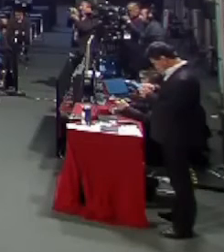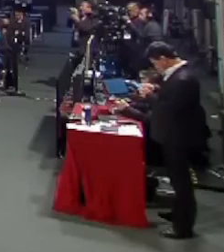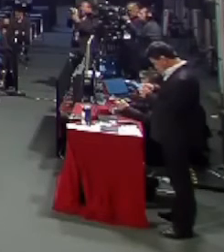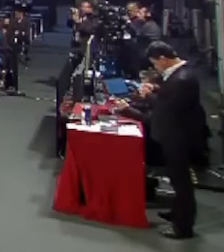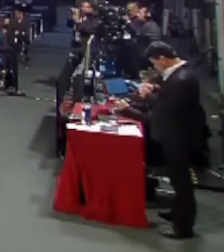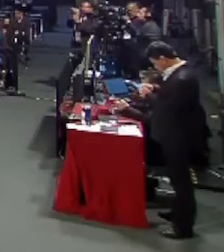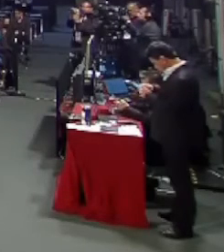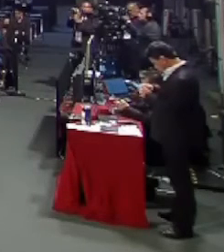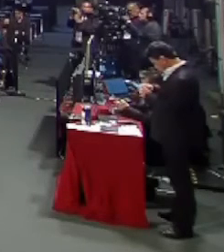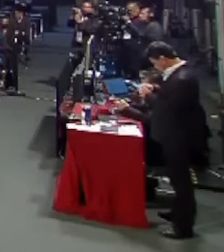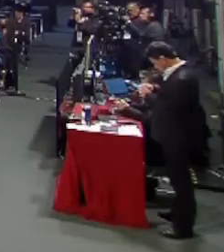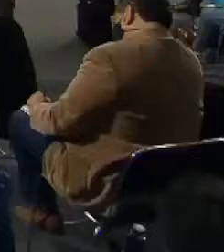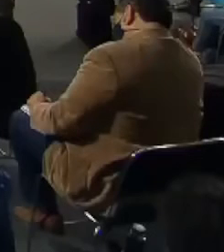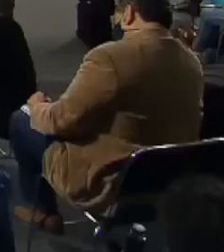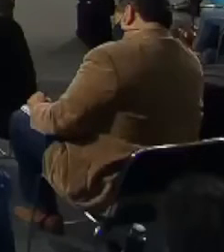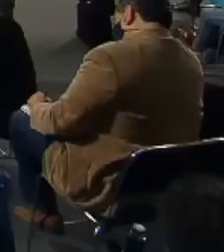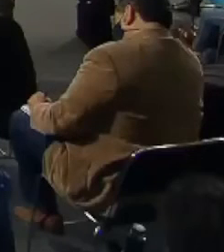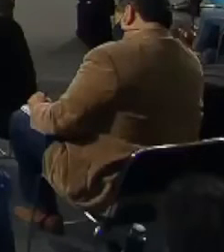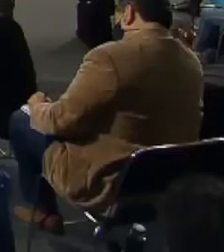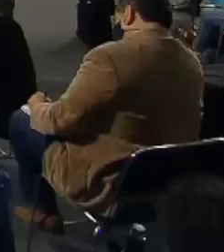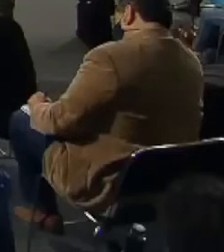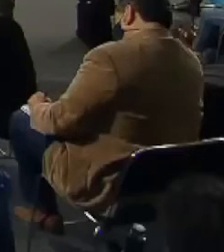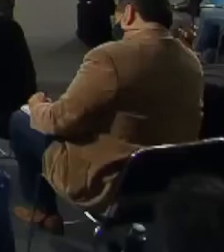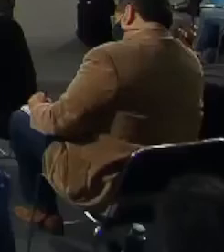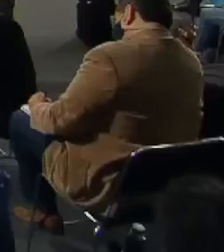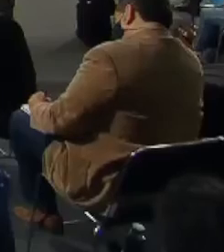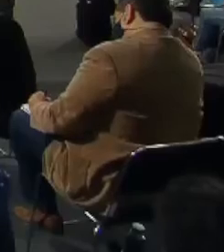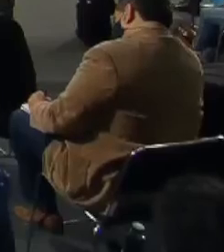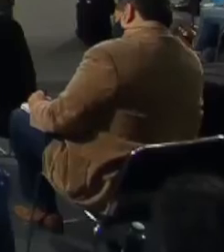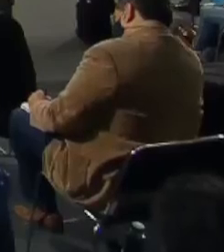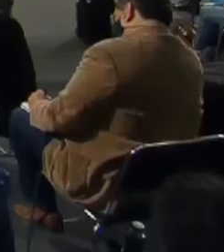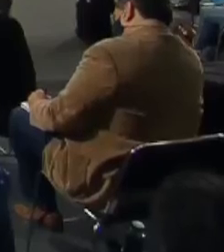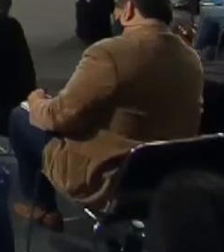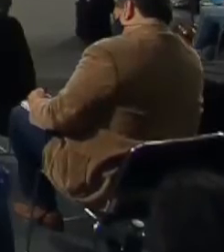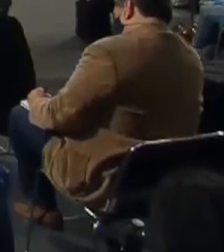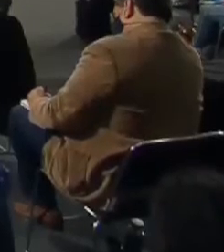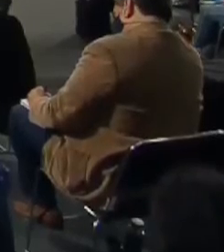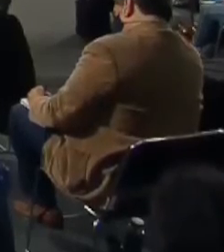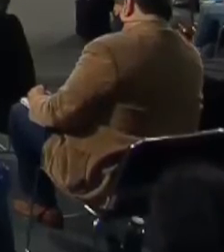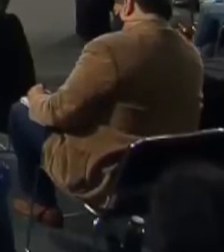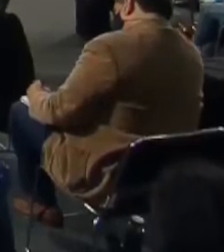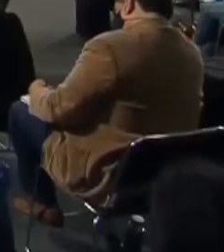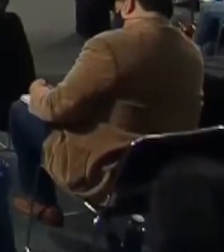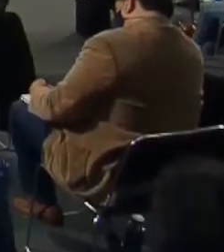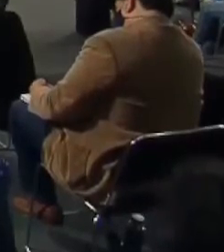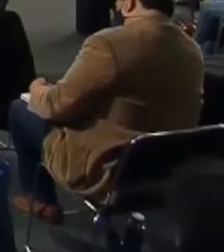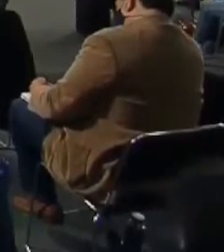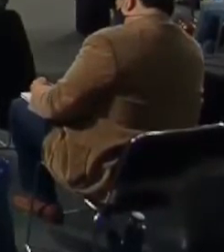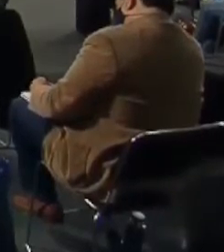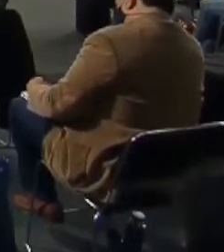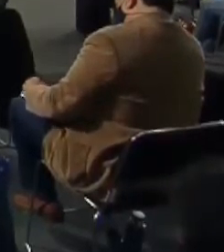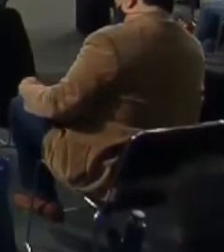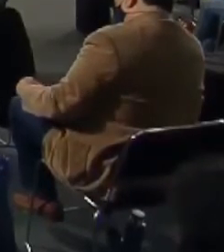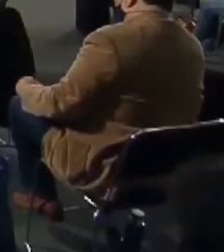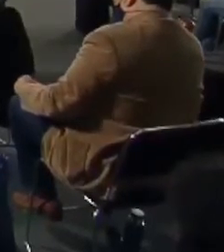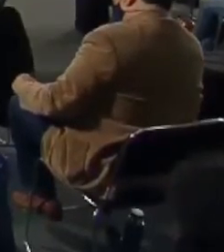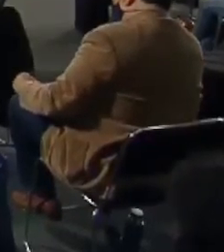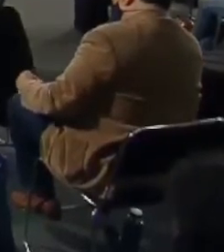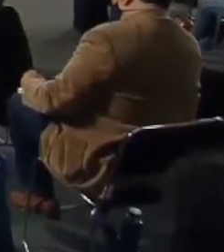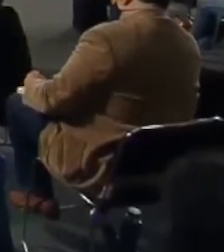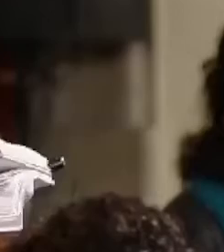En 2019, el exgobernador de Guerrero, Héctor Astudillo,